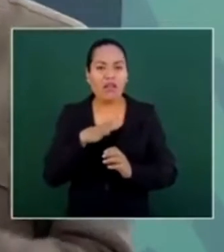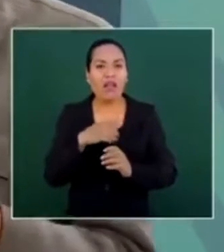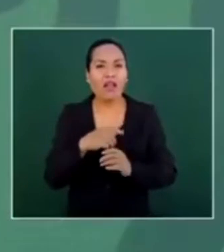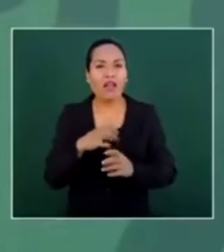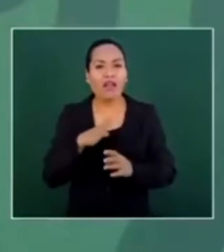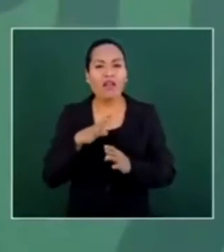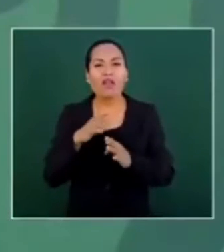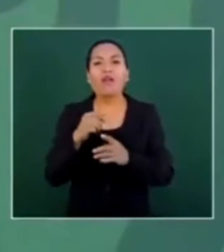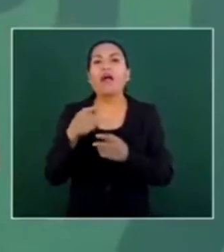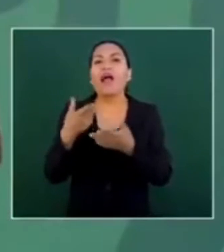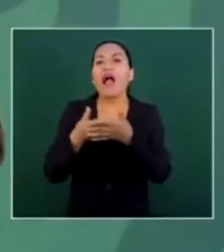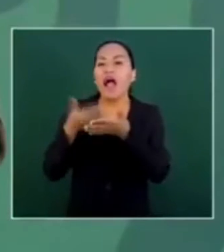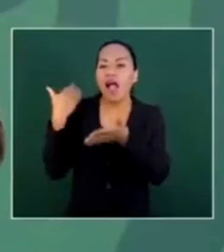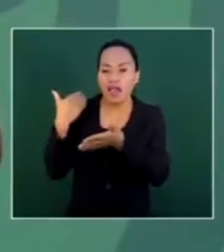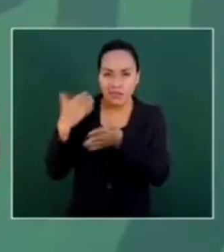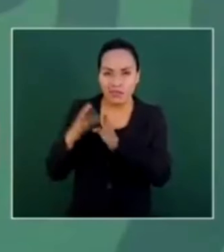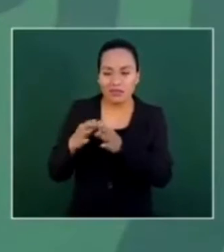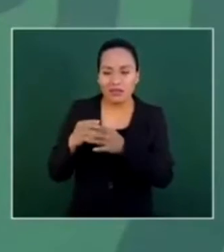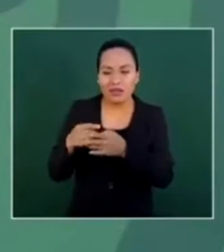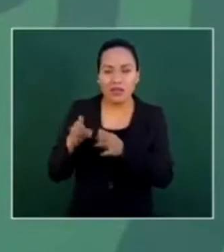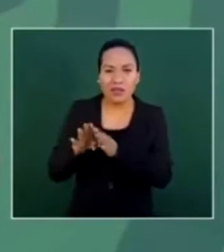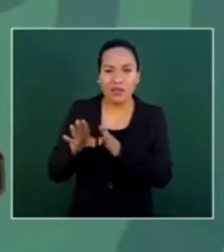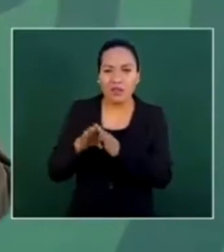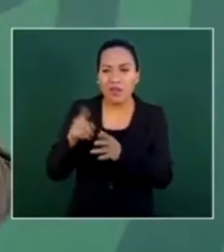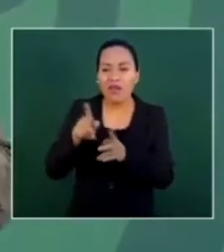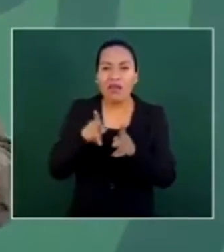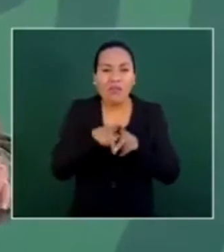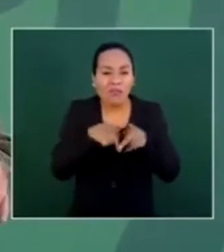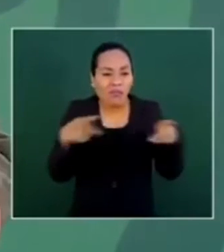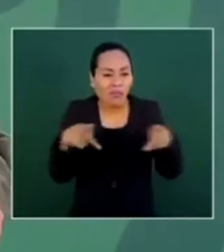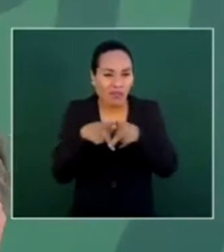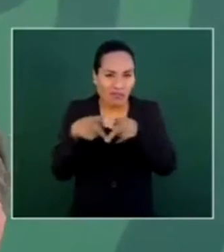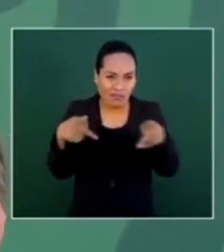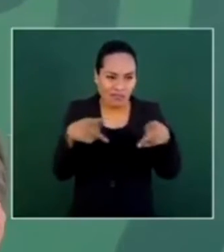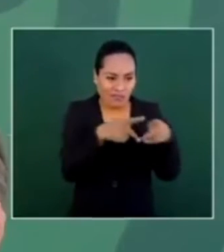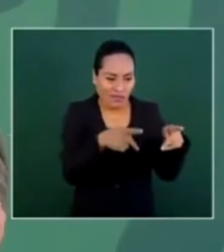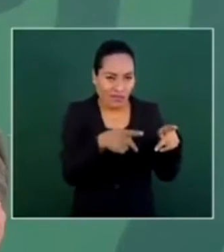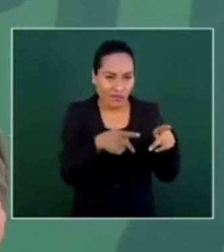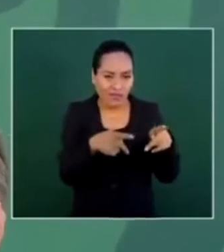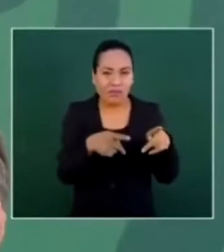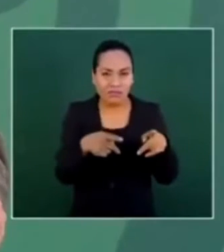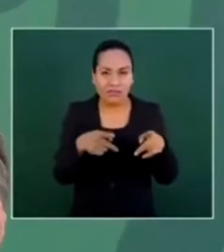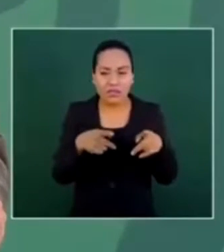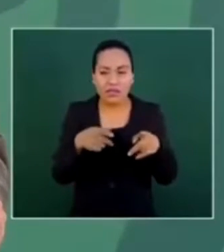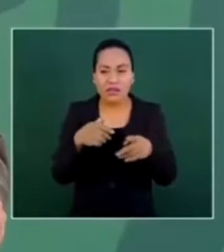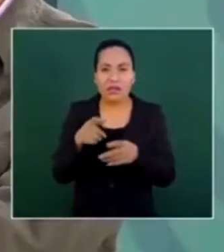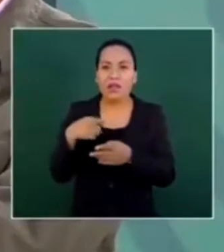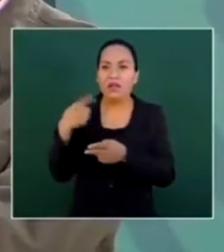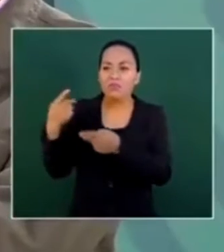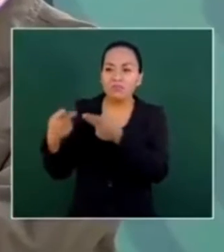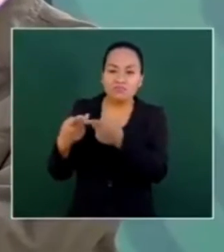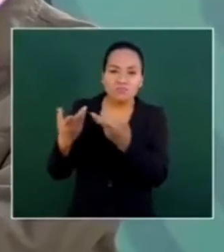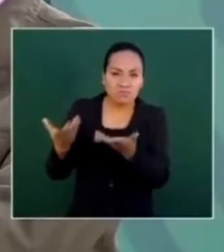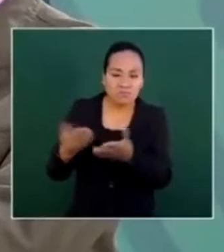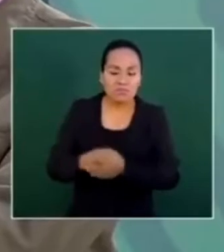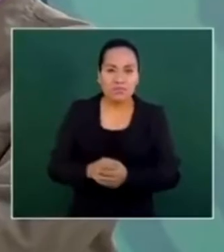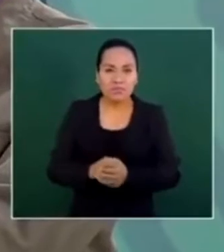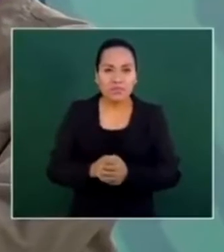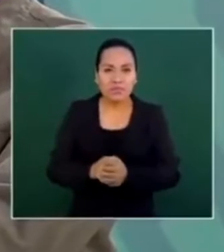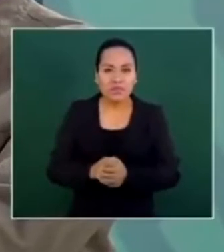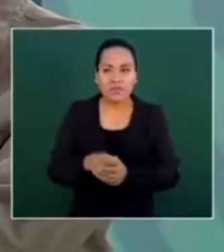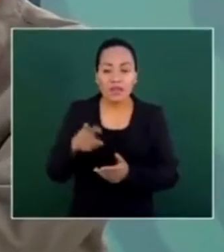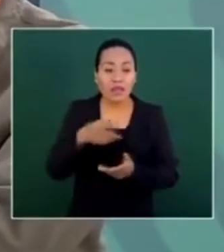mandaron, así al estilo, ¿no?, del periodismo muy objetivo, le mandaron